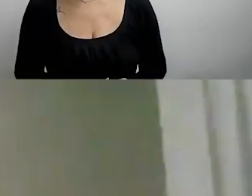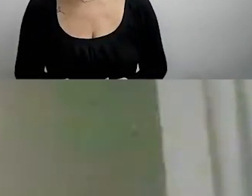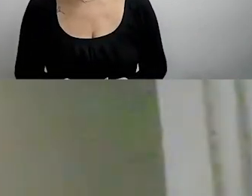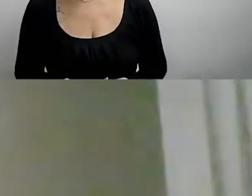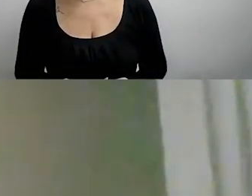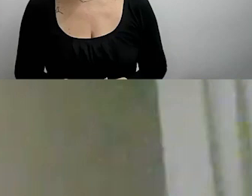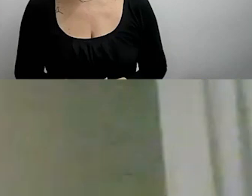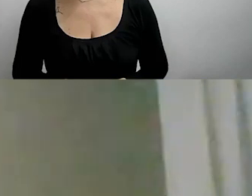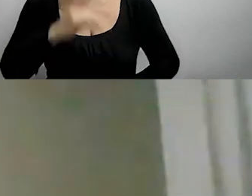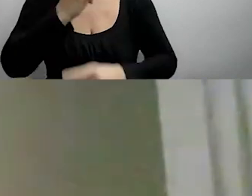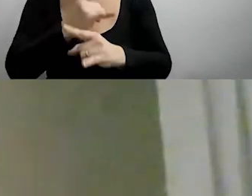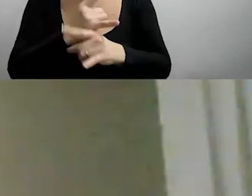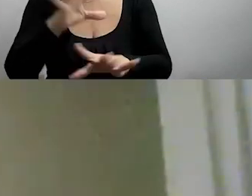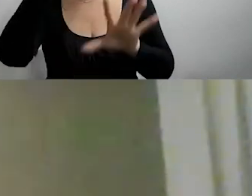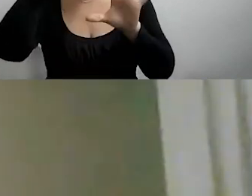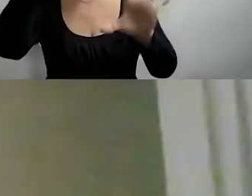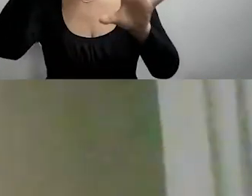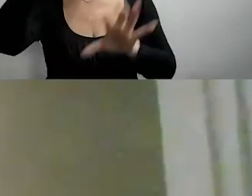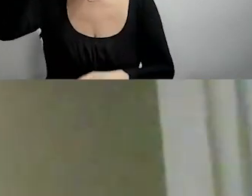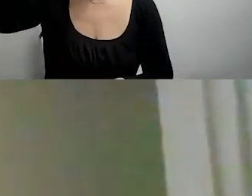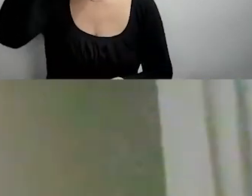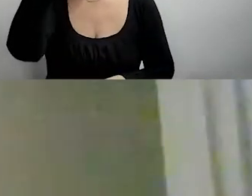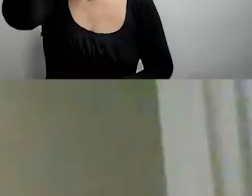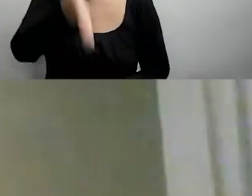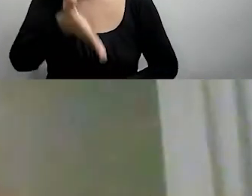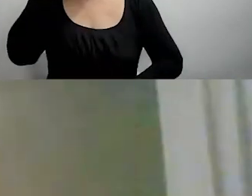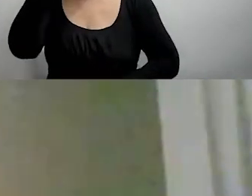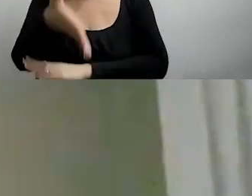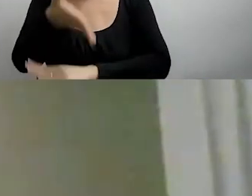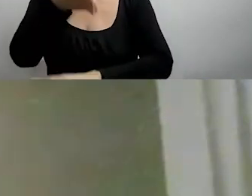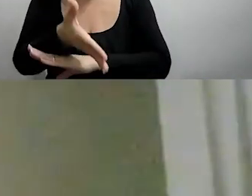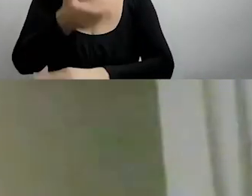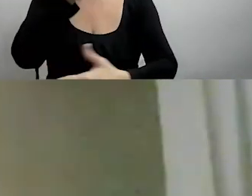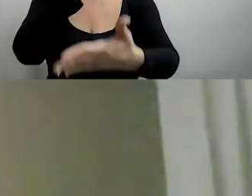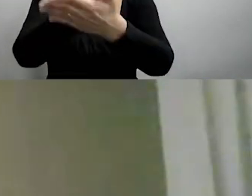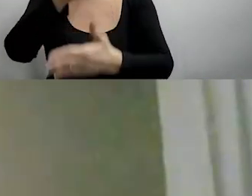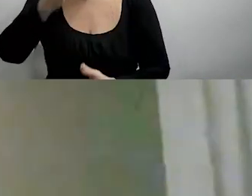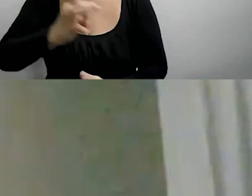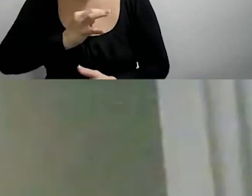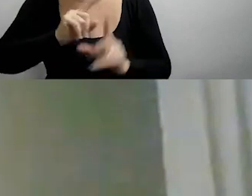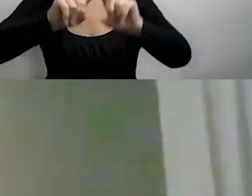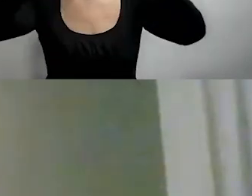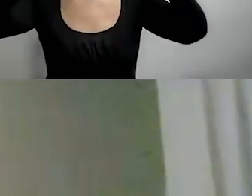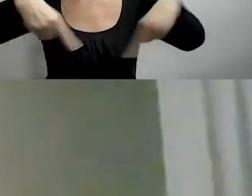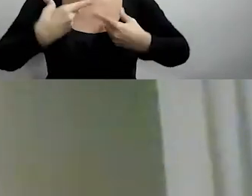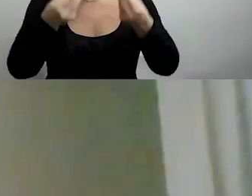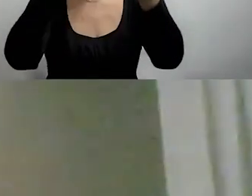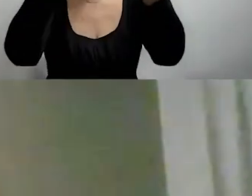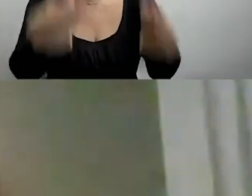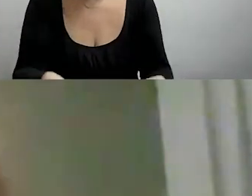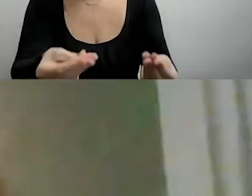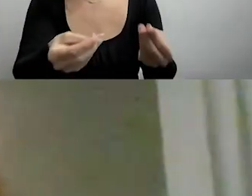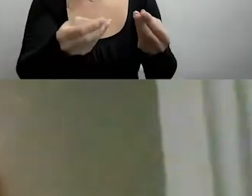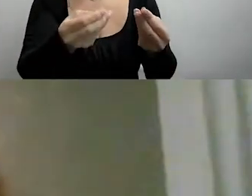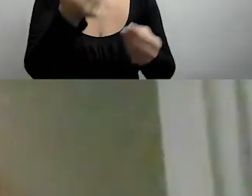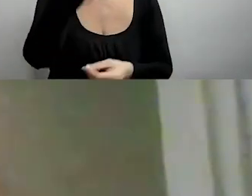Como siempre, también recuerden que con el 75% de la asistencia a fin de año tendrán expedido tanto por la